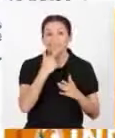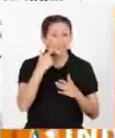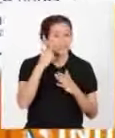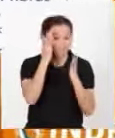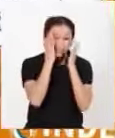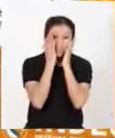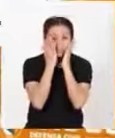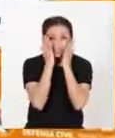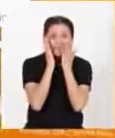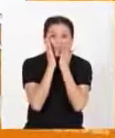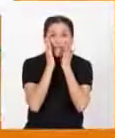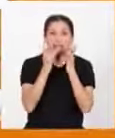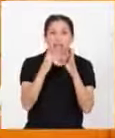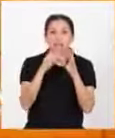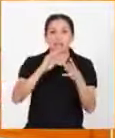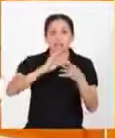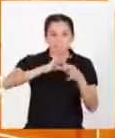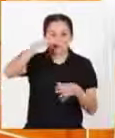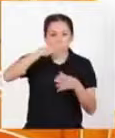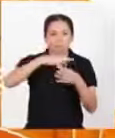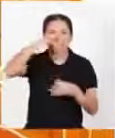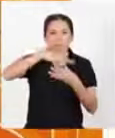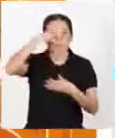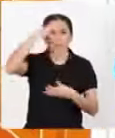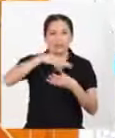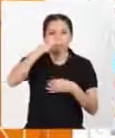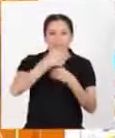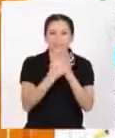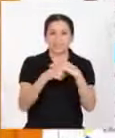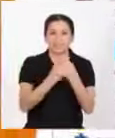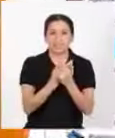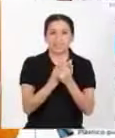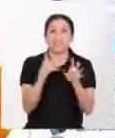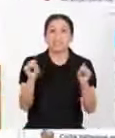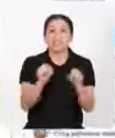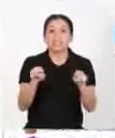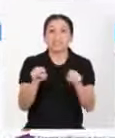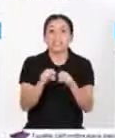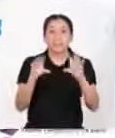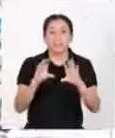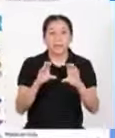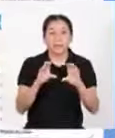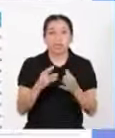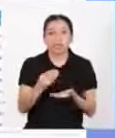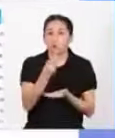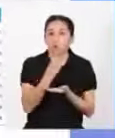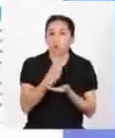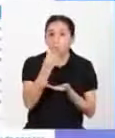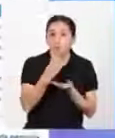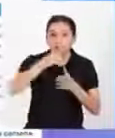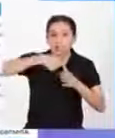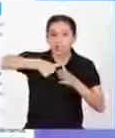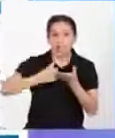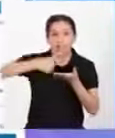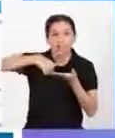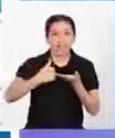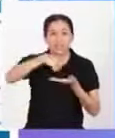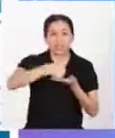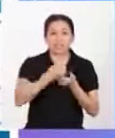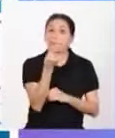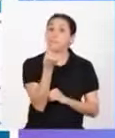Toallas, paños húmedos, zapatos, comida